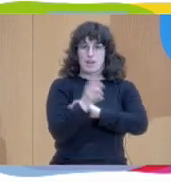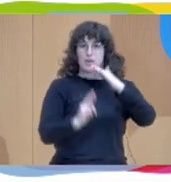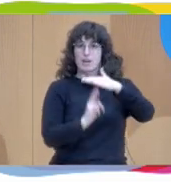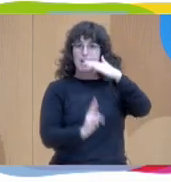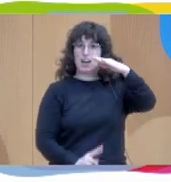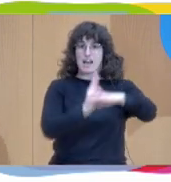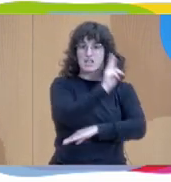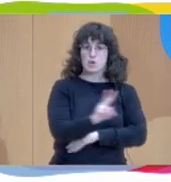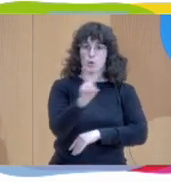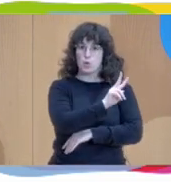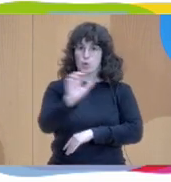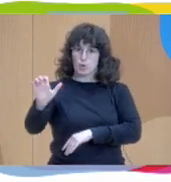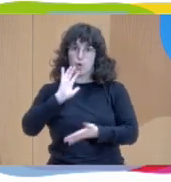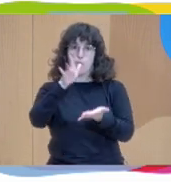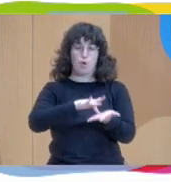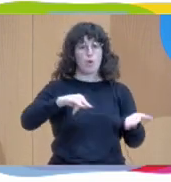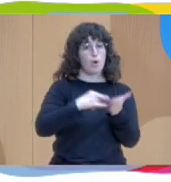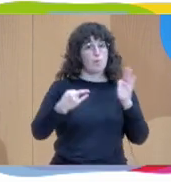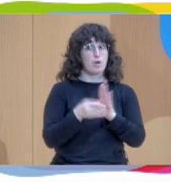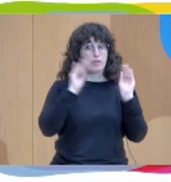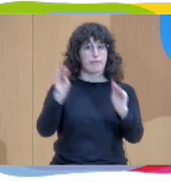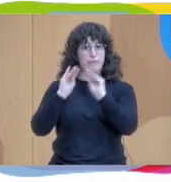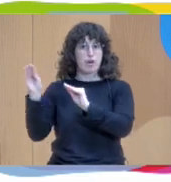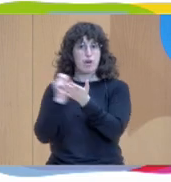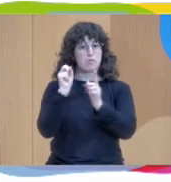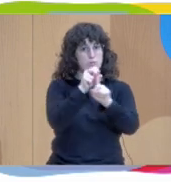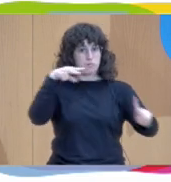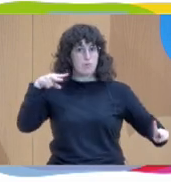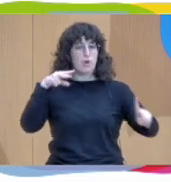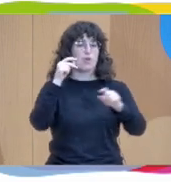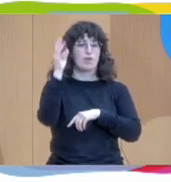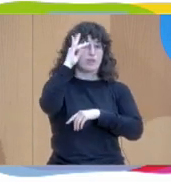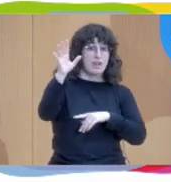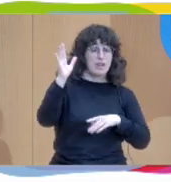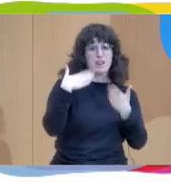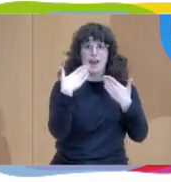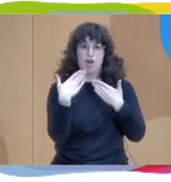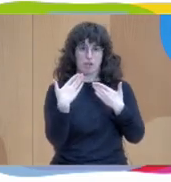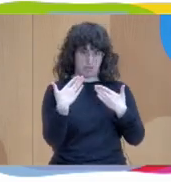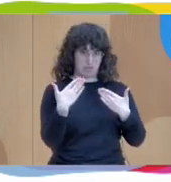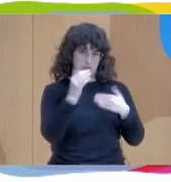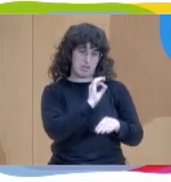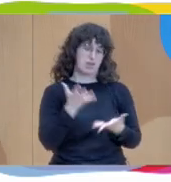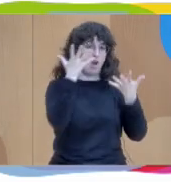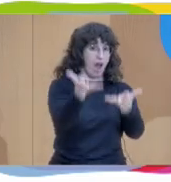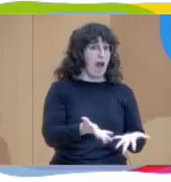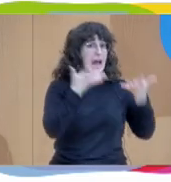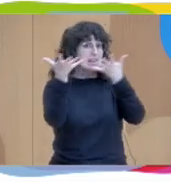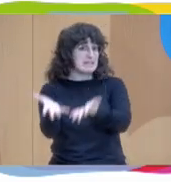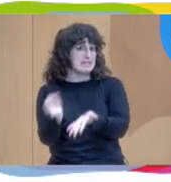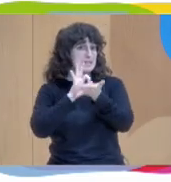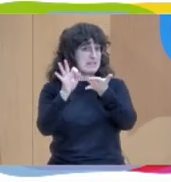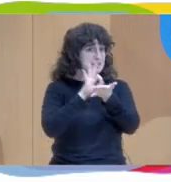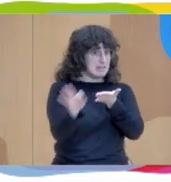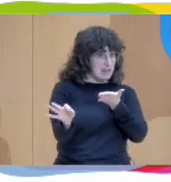marcha el proyecto de formación con este enfoque dialógico dirigido a los servicios asistenciales del ámbito de los servicios sociales la